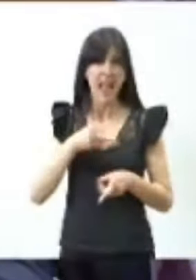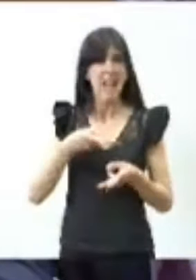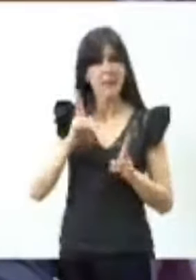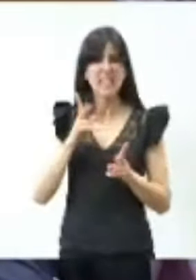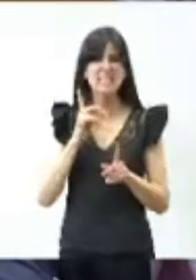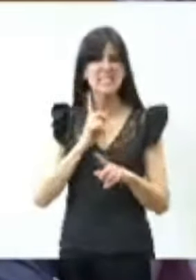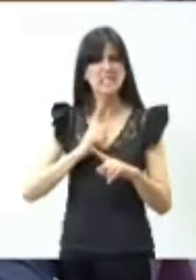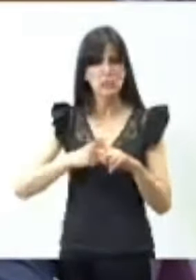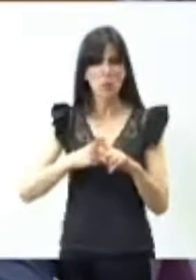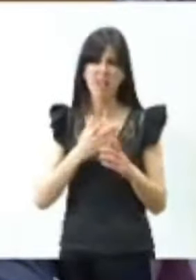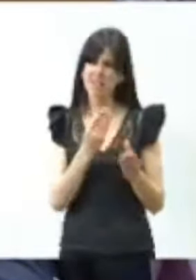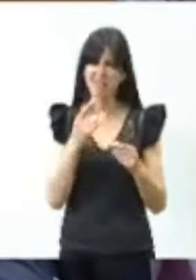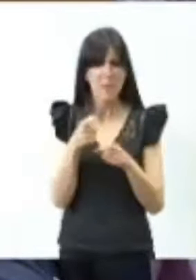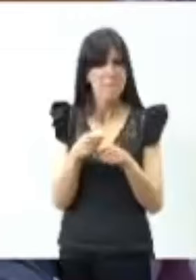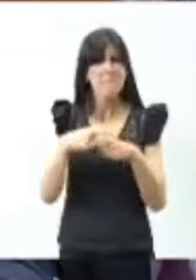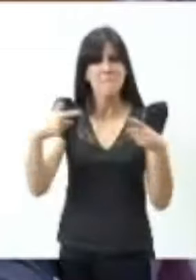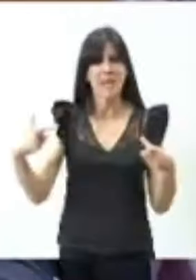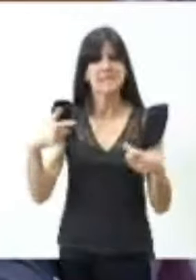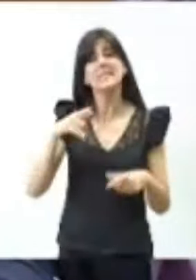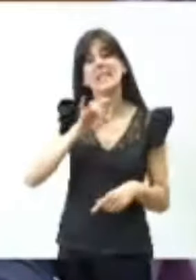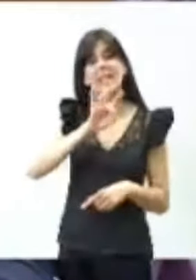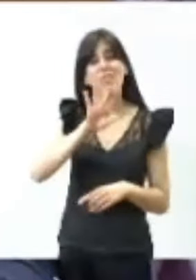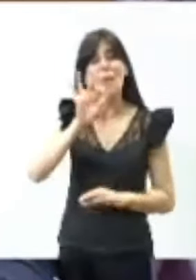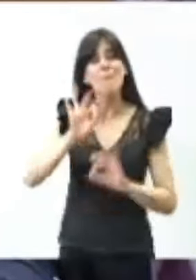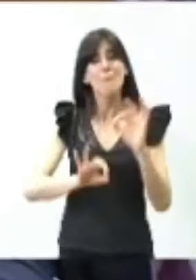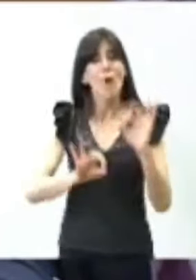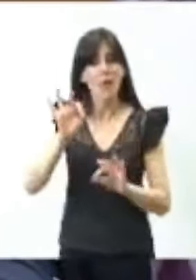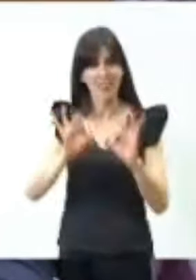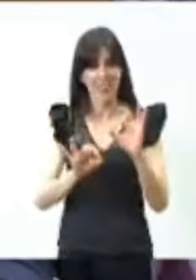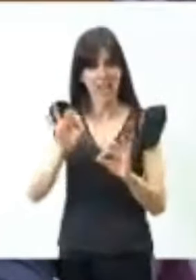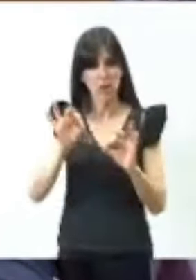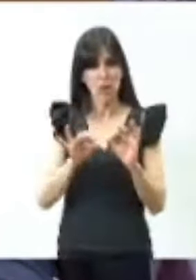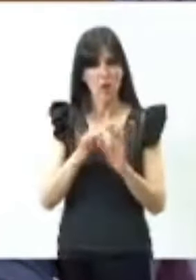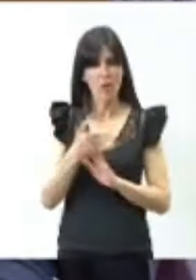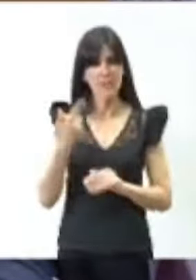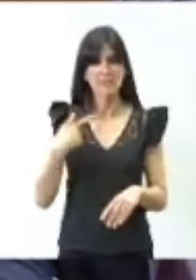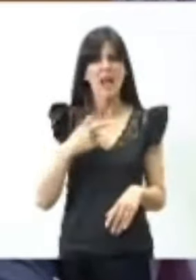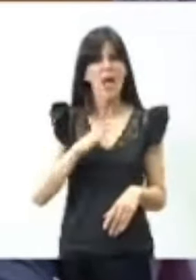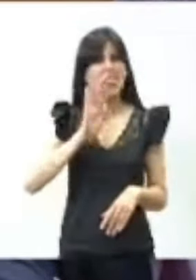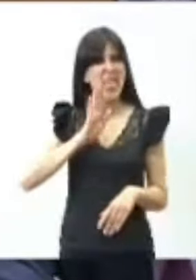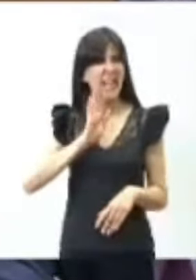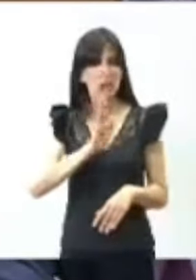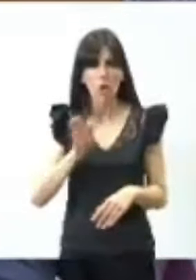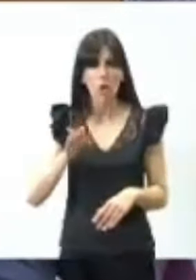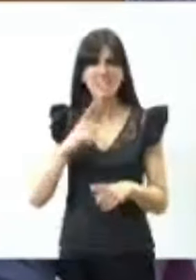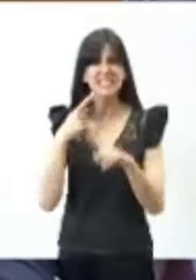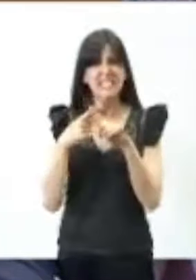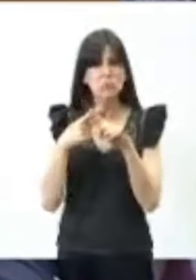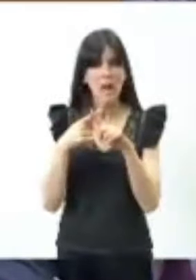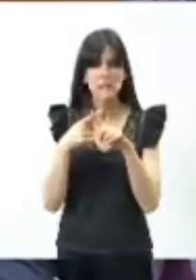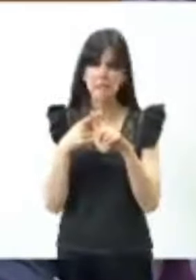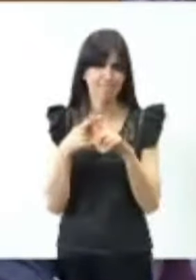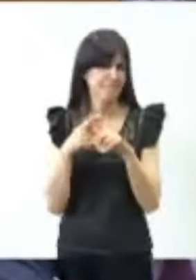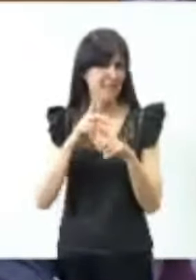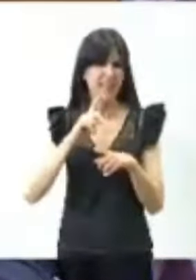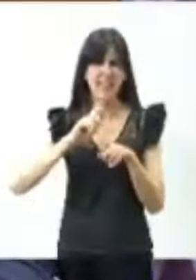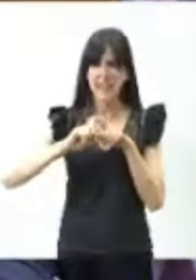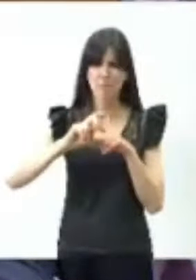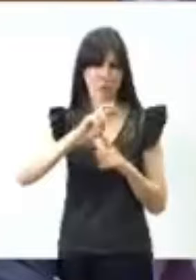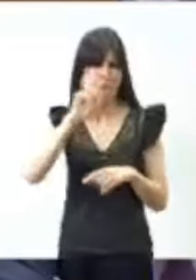Han incrementado un 15% todos los tipos de delitos sexuales. Y concretamente,